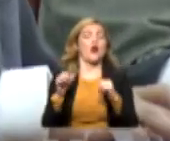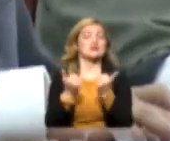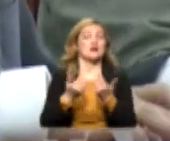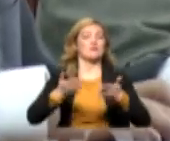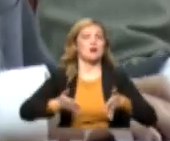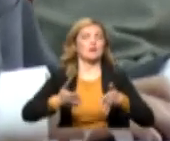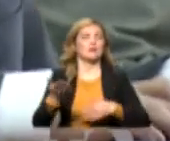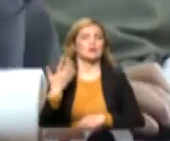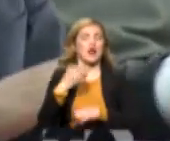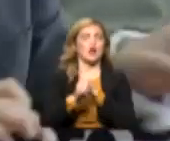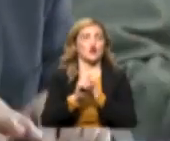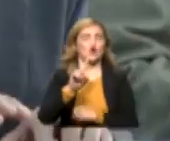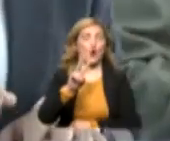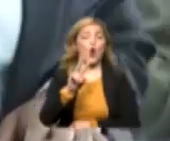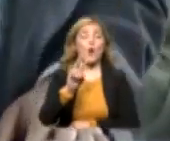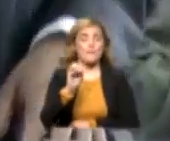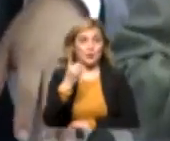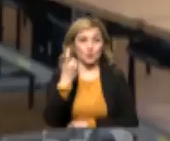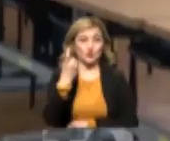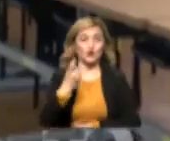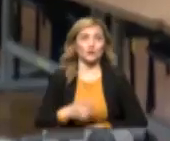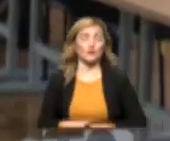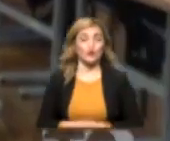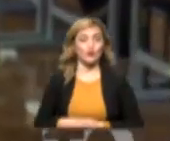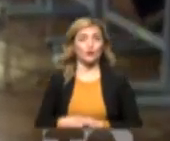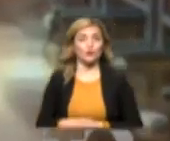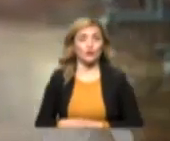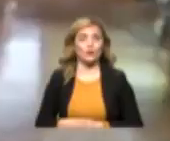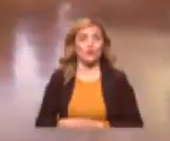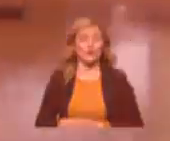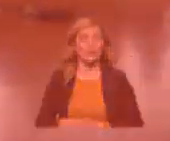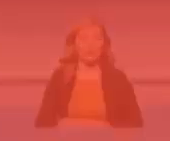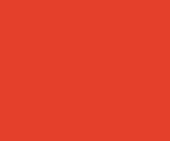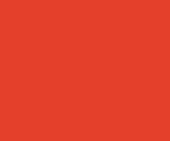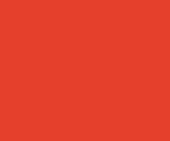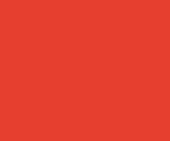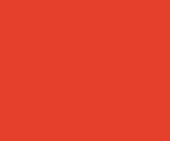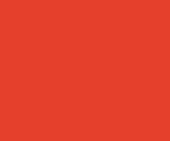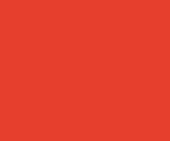Nacional desde el 2011. En Quito, Fausto Yepes, 24 horas.